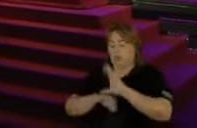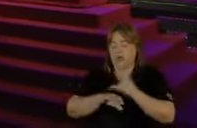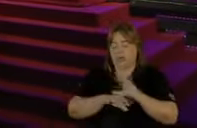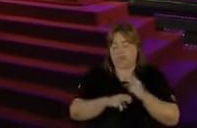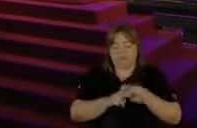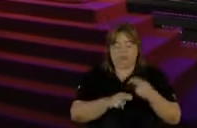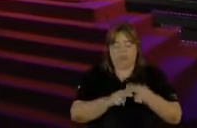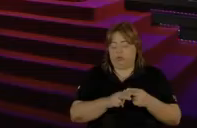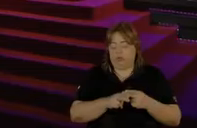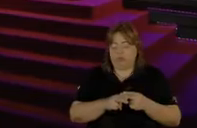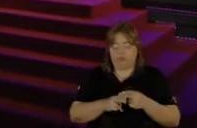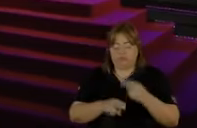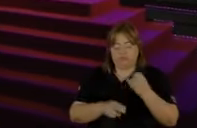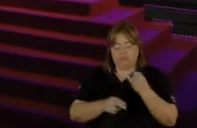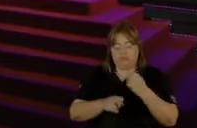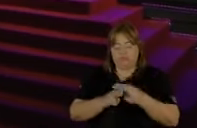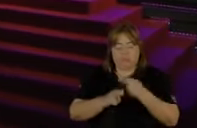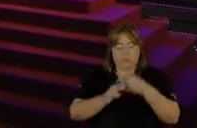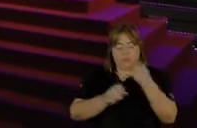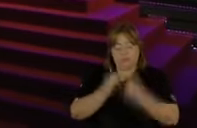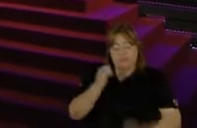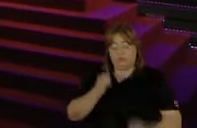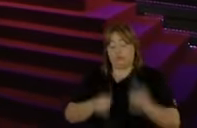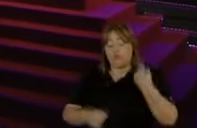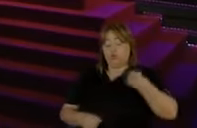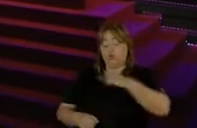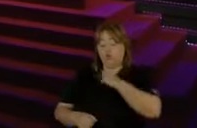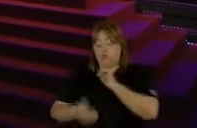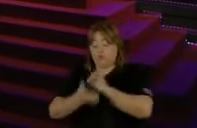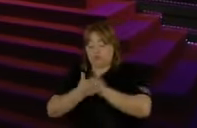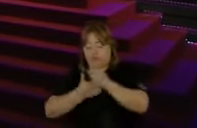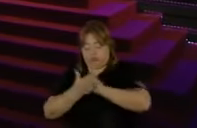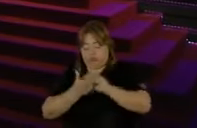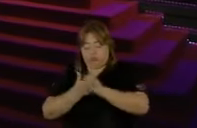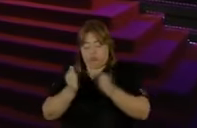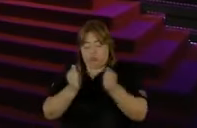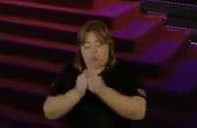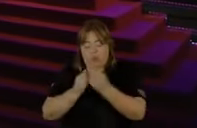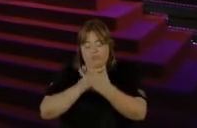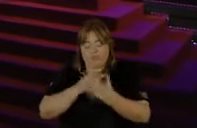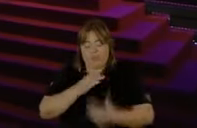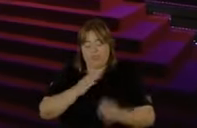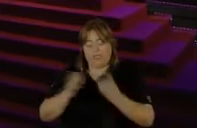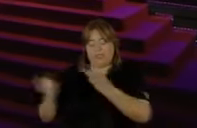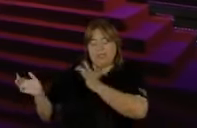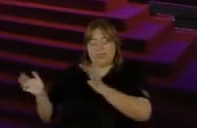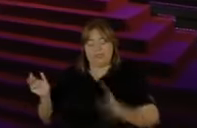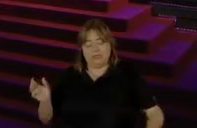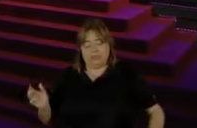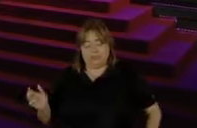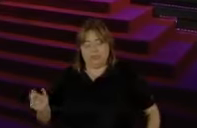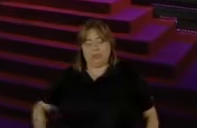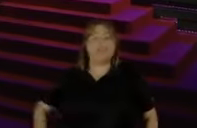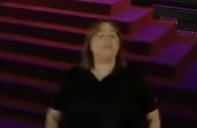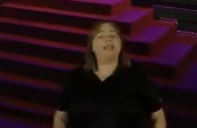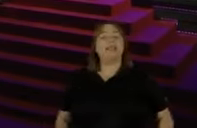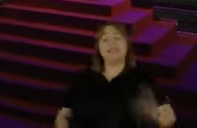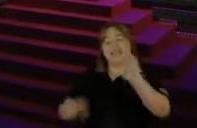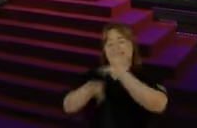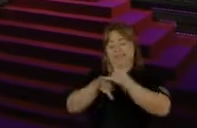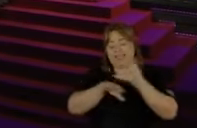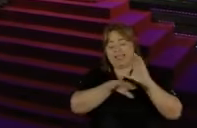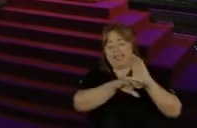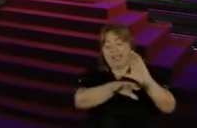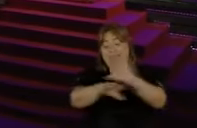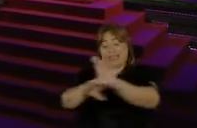no importa el apellido, estamos lavados con la sangre de Cristo y el propósito de Dios se va a cumplir en la iglesia. La iglesia no es uno